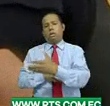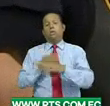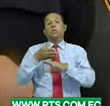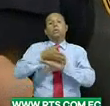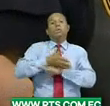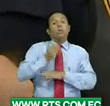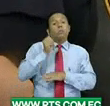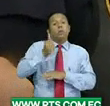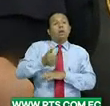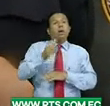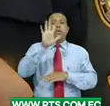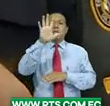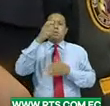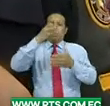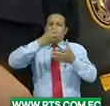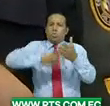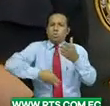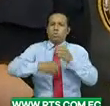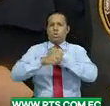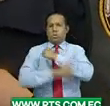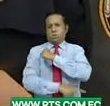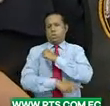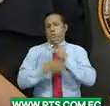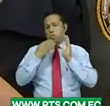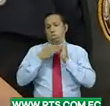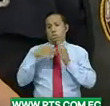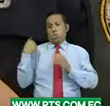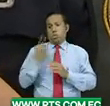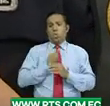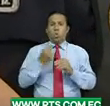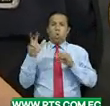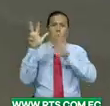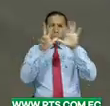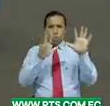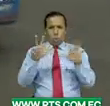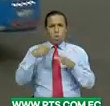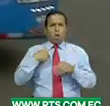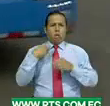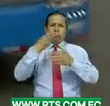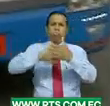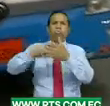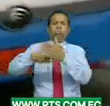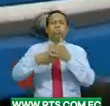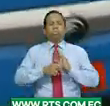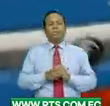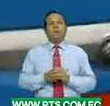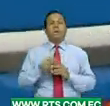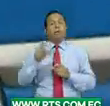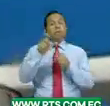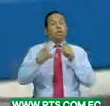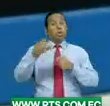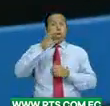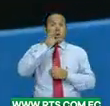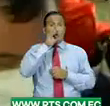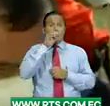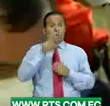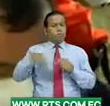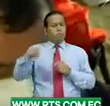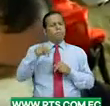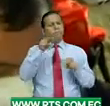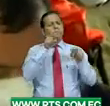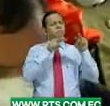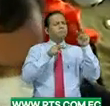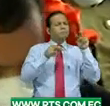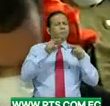día siguiente en lo que relaciona a un turno de trabajo que corresponde a 8 horas. Los uniformados inspeccionaron en cada una de las